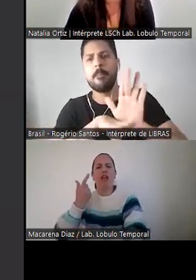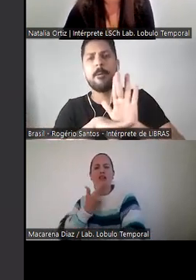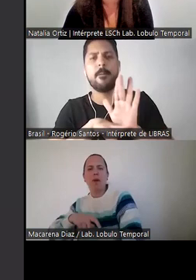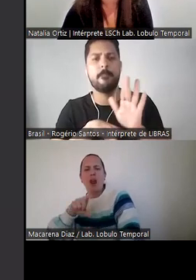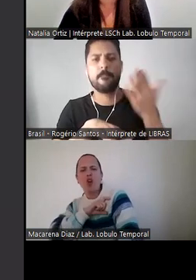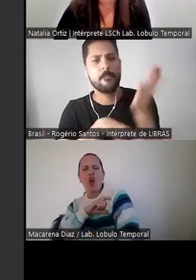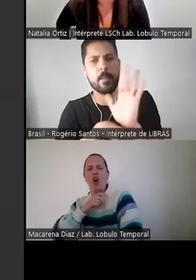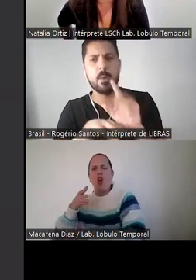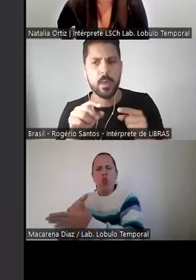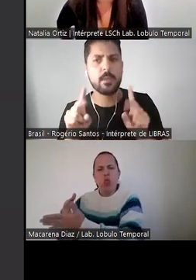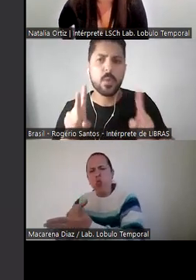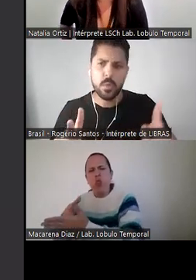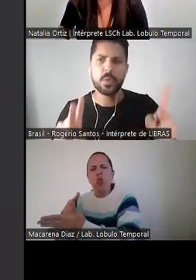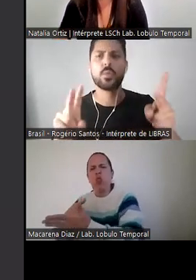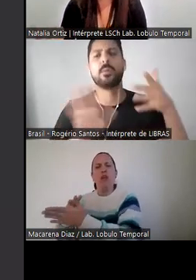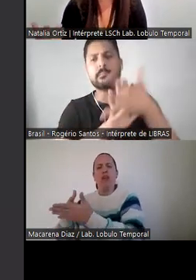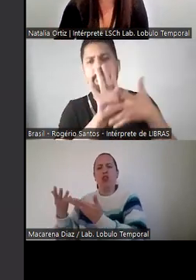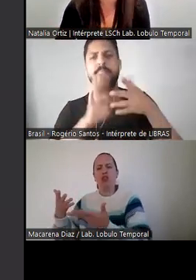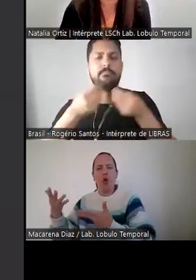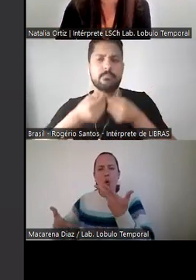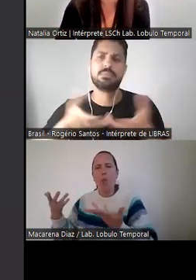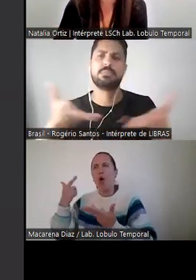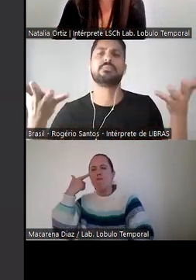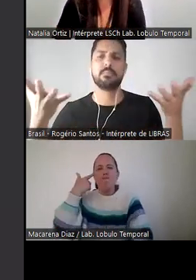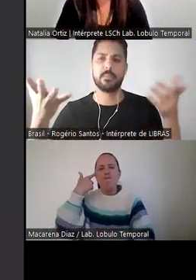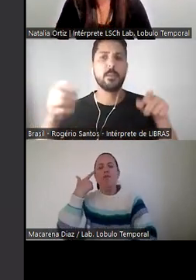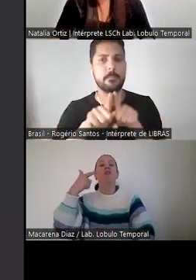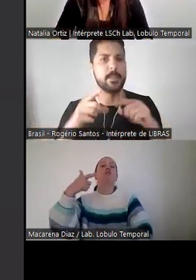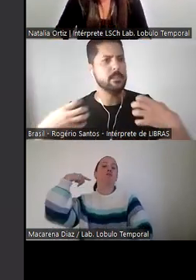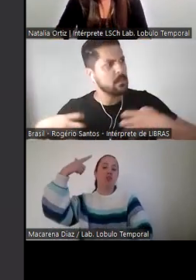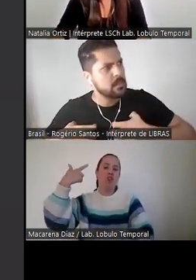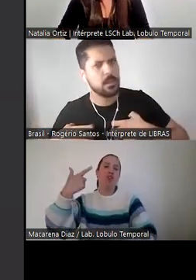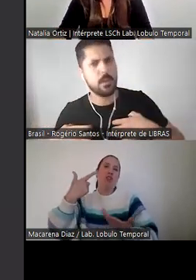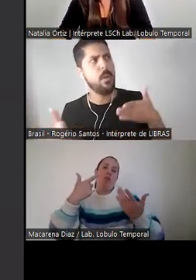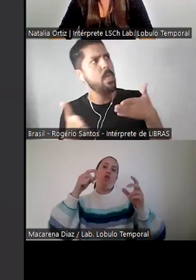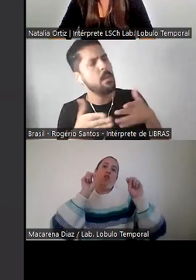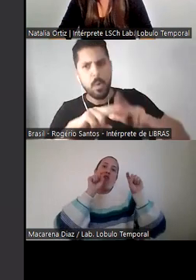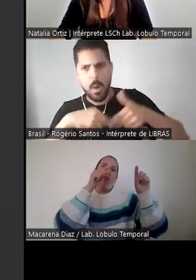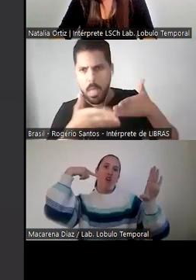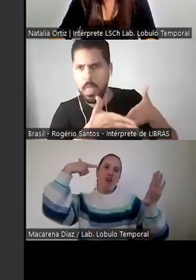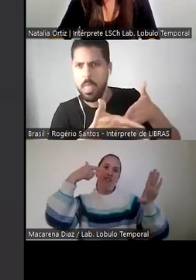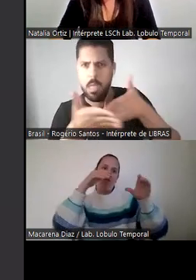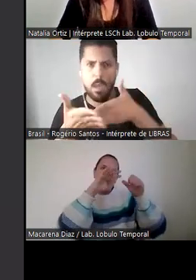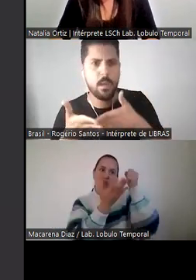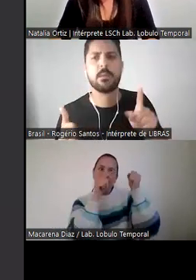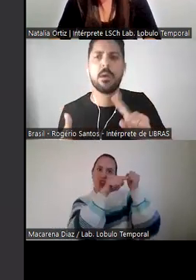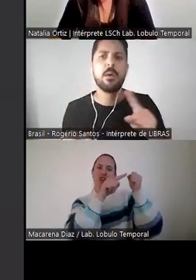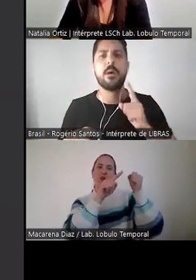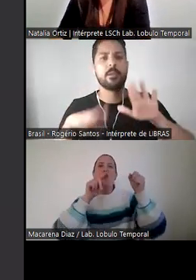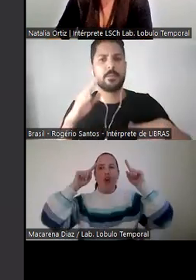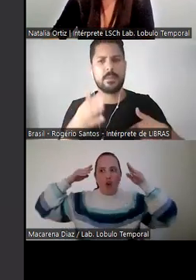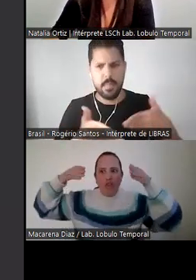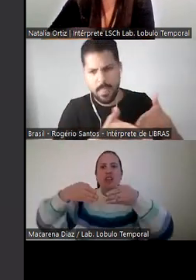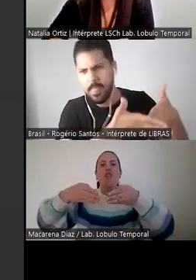seguir desarrollando la lengua de señas y que no se sientan frustrados, presenten barreras, por ejemplo, en el desarrollo de esto o cuando se encuentran con el español,